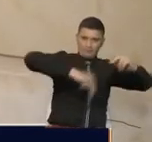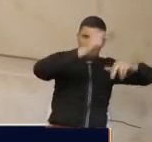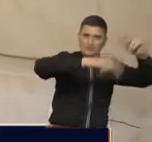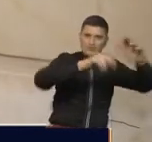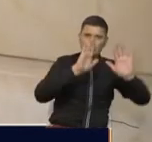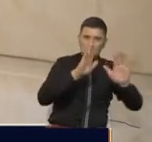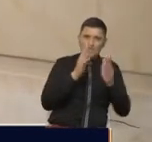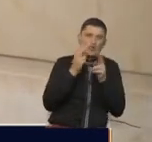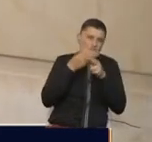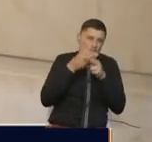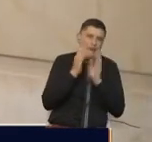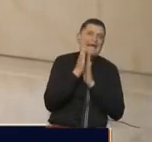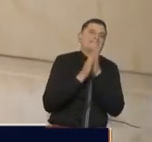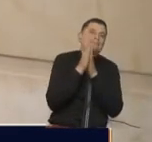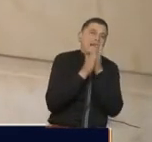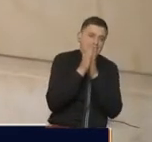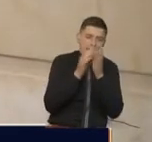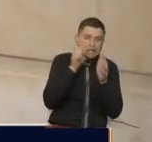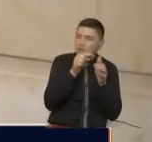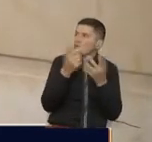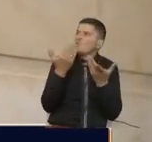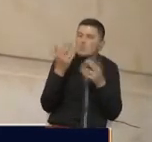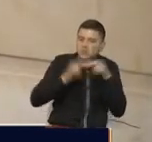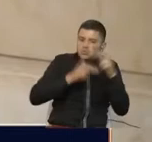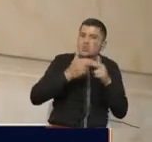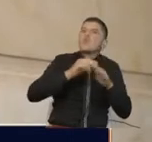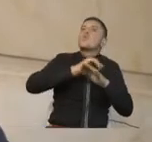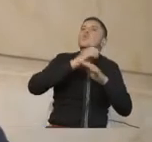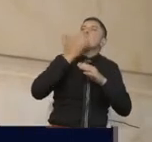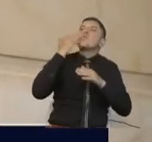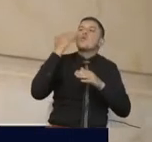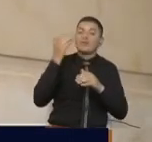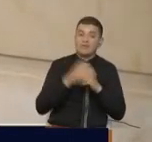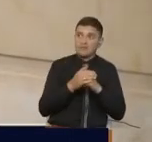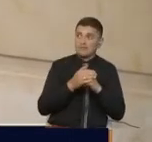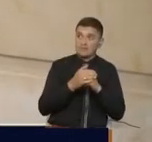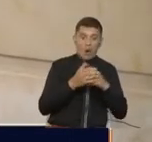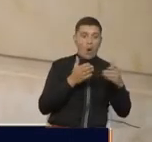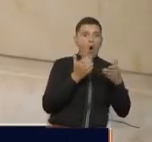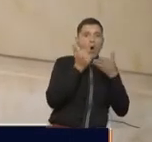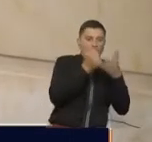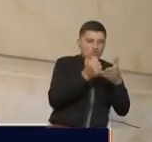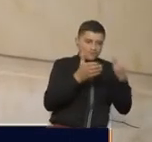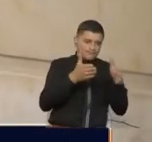alivio para la región porque le descarga por lo menos el 40% del caudal.